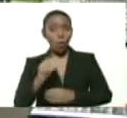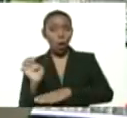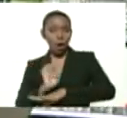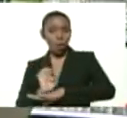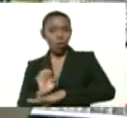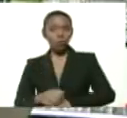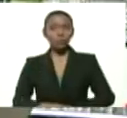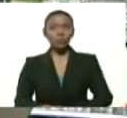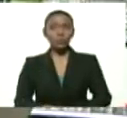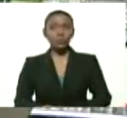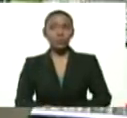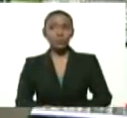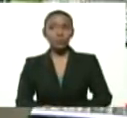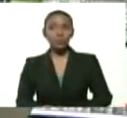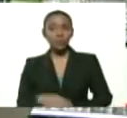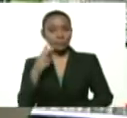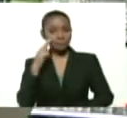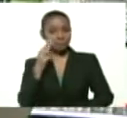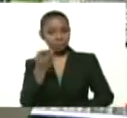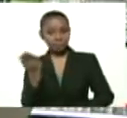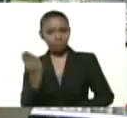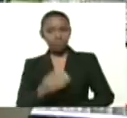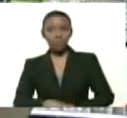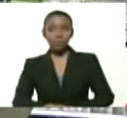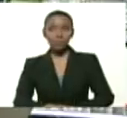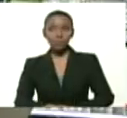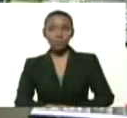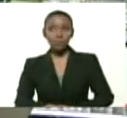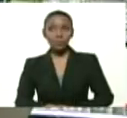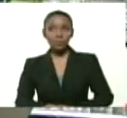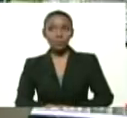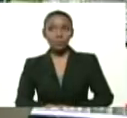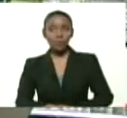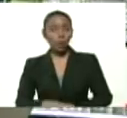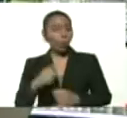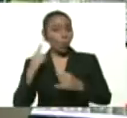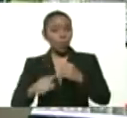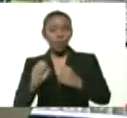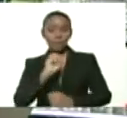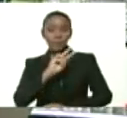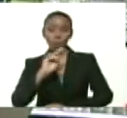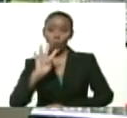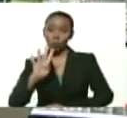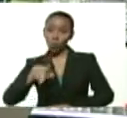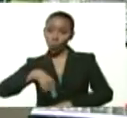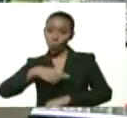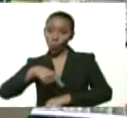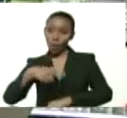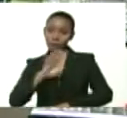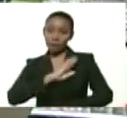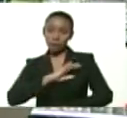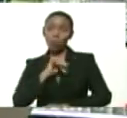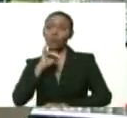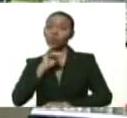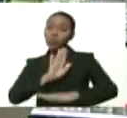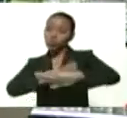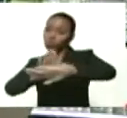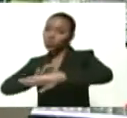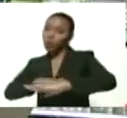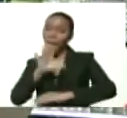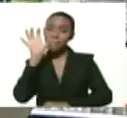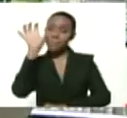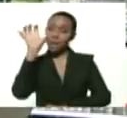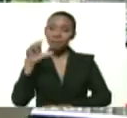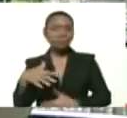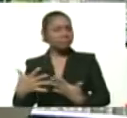Ecuador. Fíjense, en las últimas 24 horas tenemos que informar al país